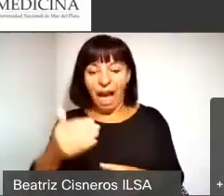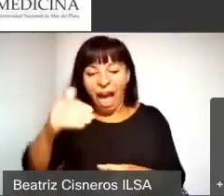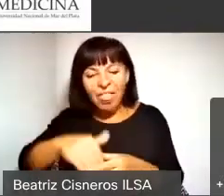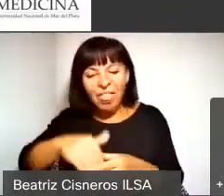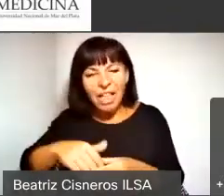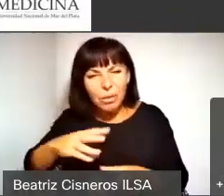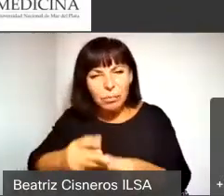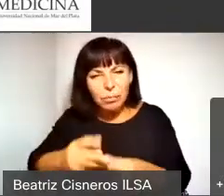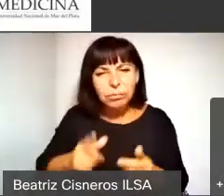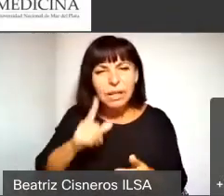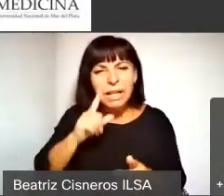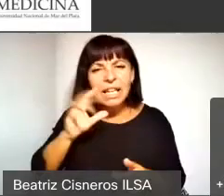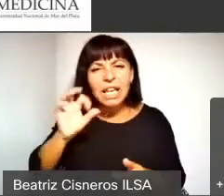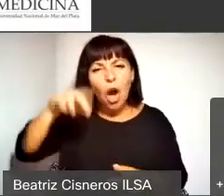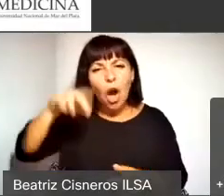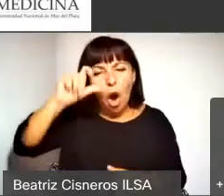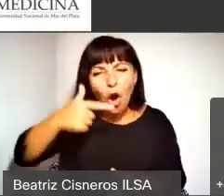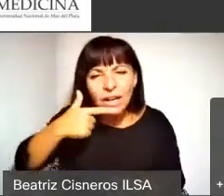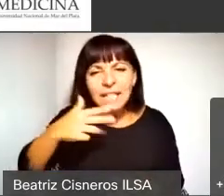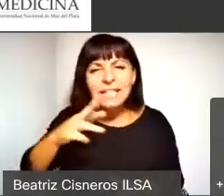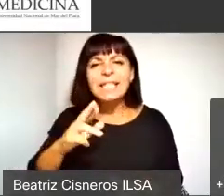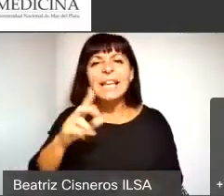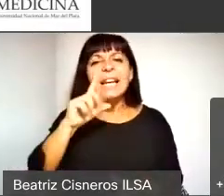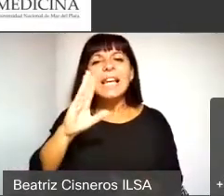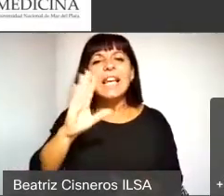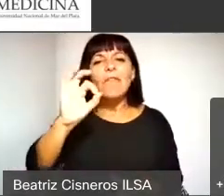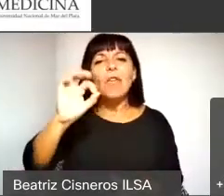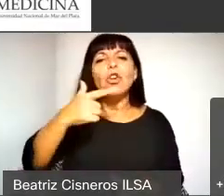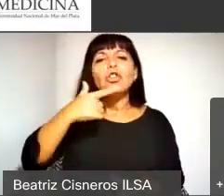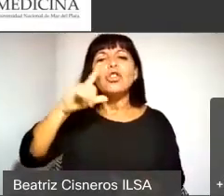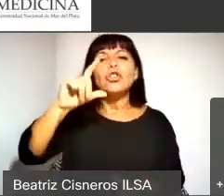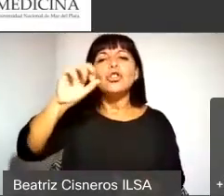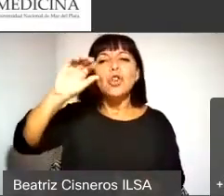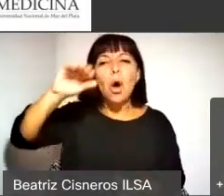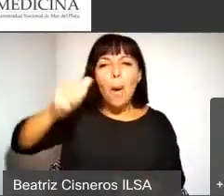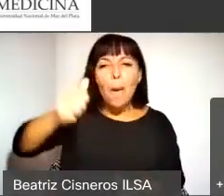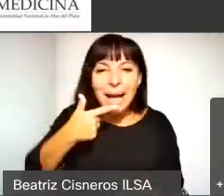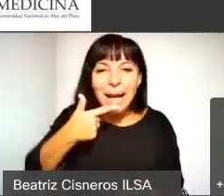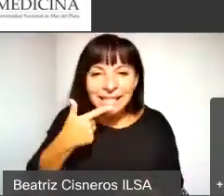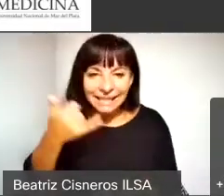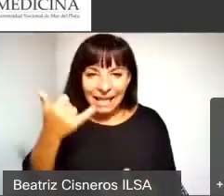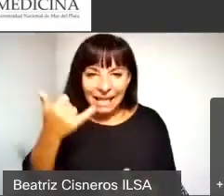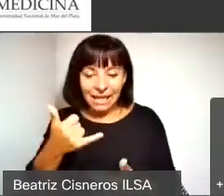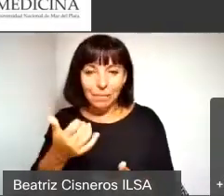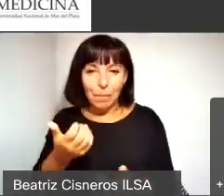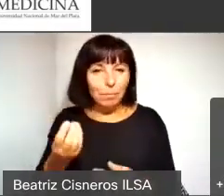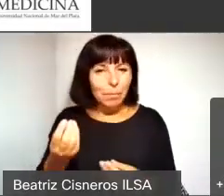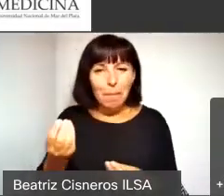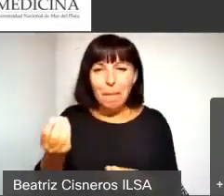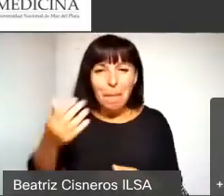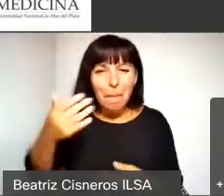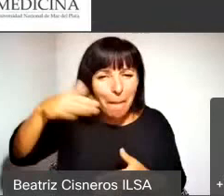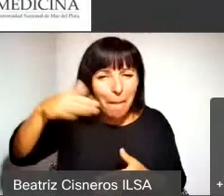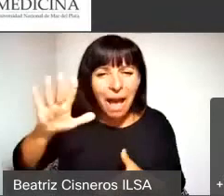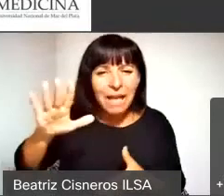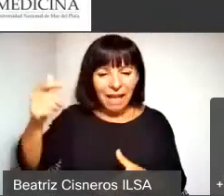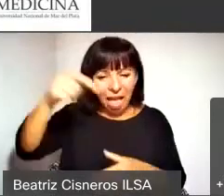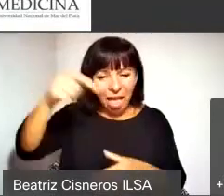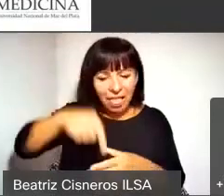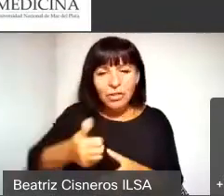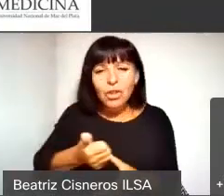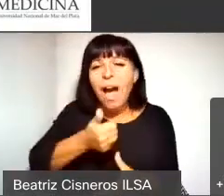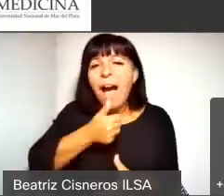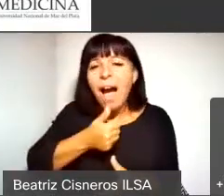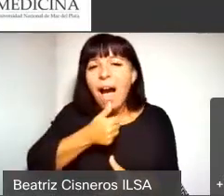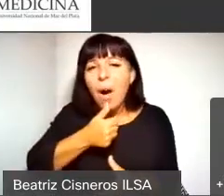Contiene ribosomas también, cuya composición es principalmente agua, una sustancia gelatinosa y que está en